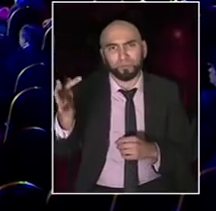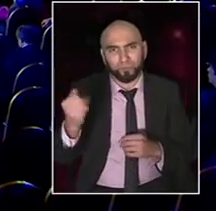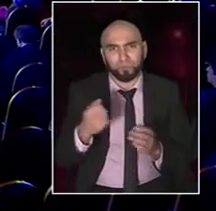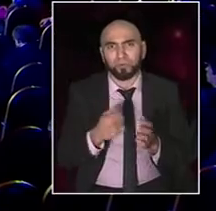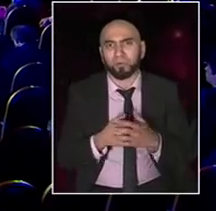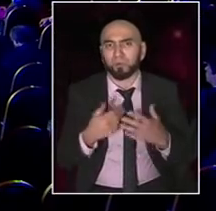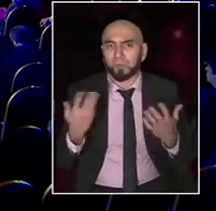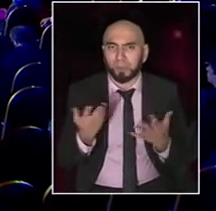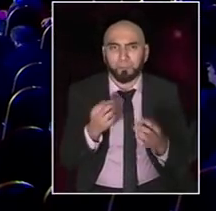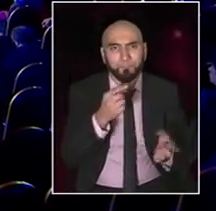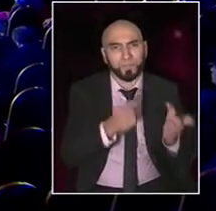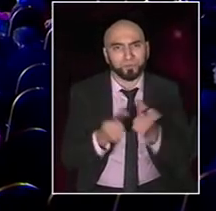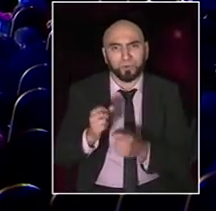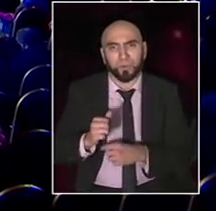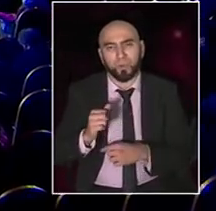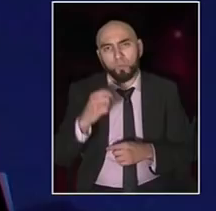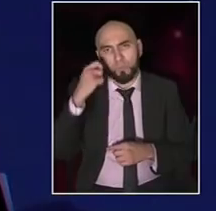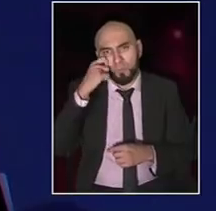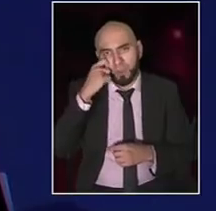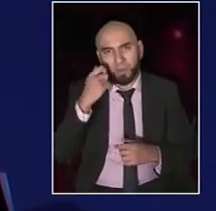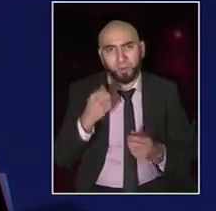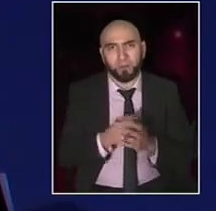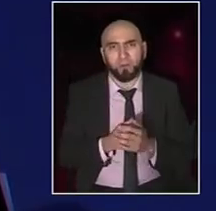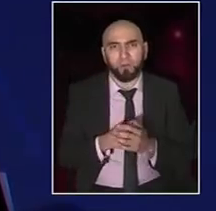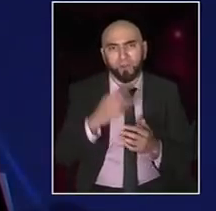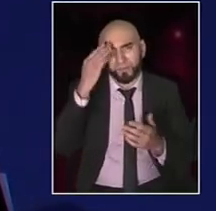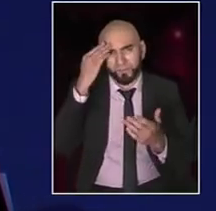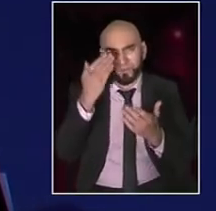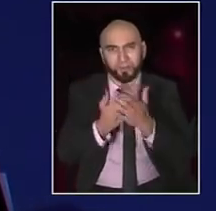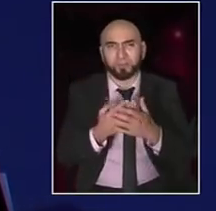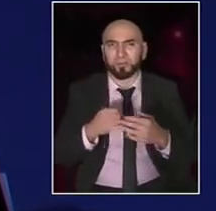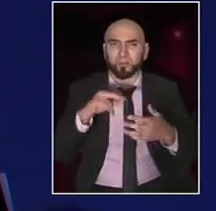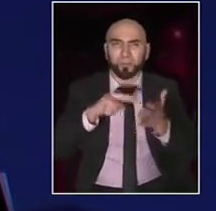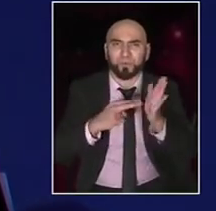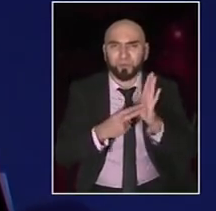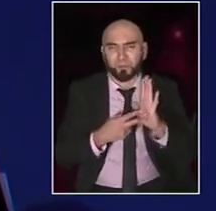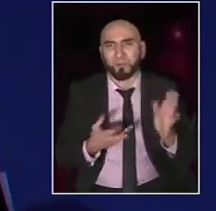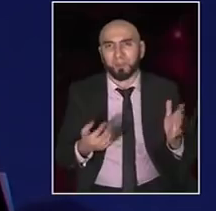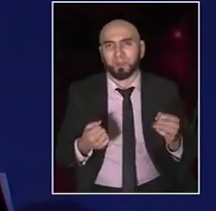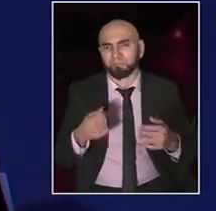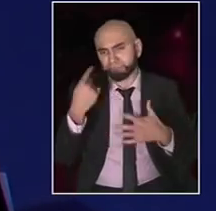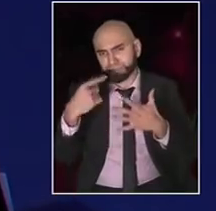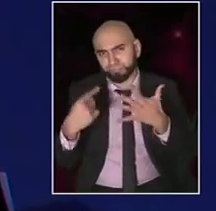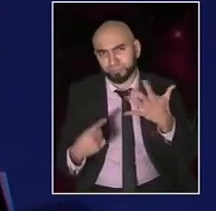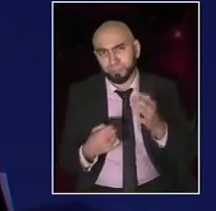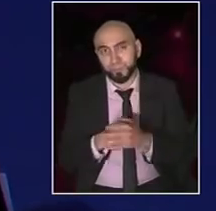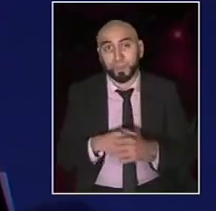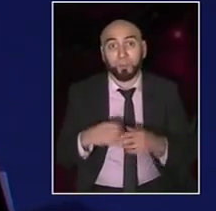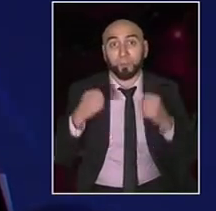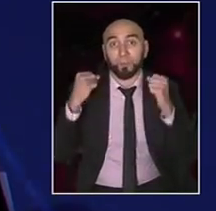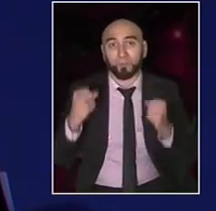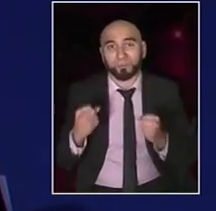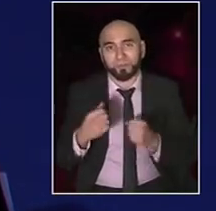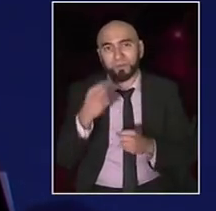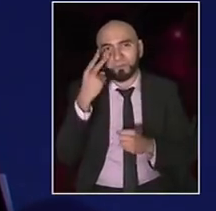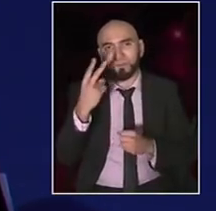seres humanos enfrentan todo tipo de calamidades, es posible también plantear una visión más